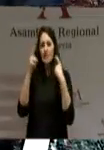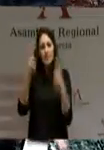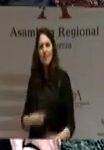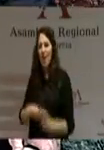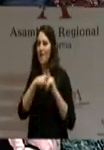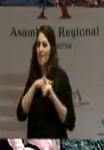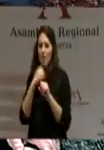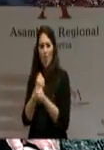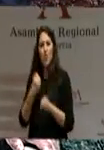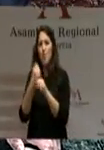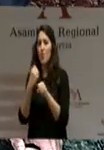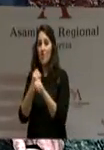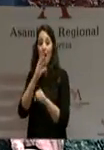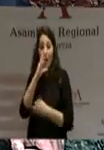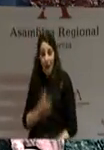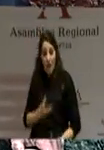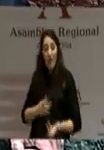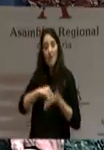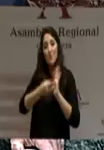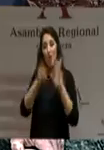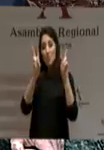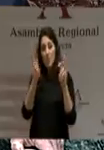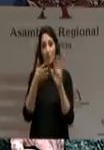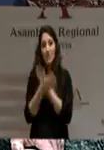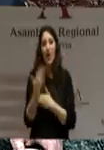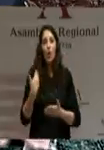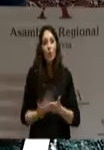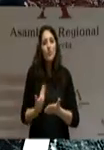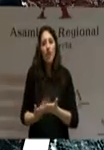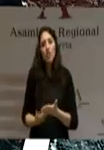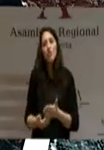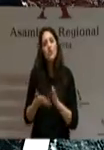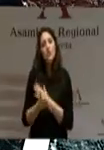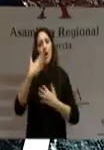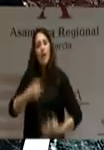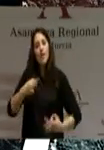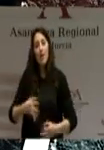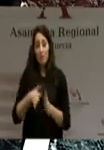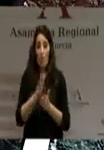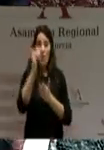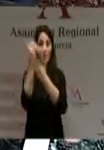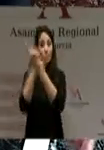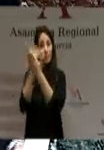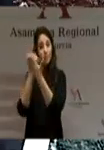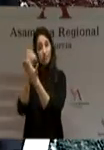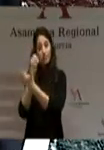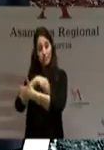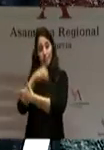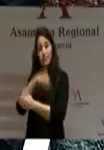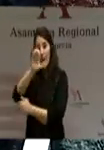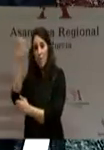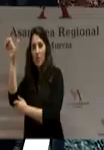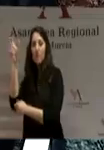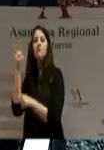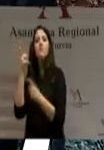ahora, con el nuevo plan, cuya justificación real es la posible obtención de fondos europeos, se sigue insistiendo en los